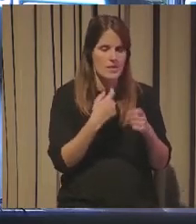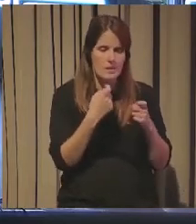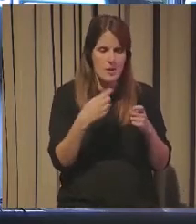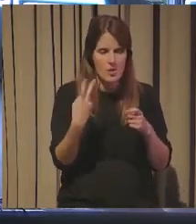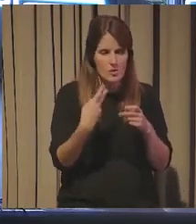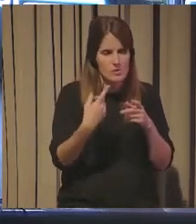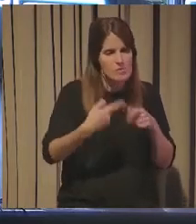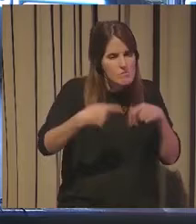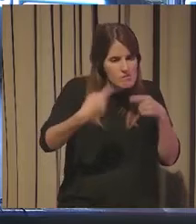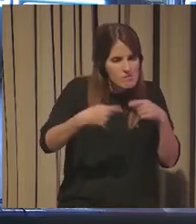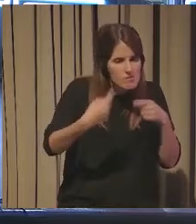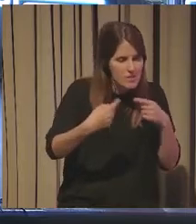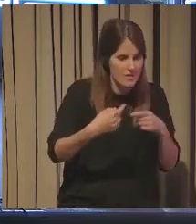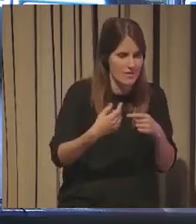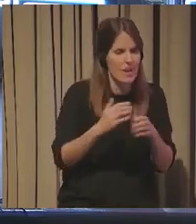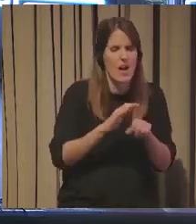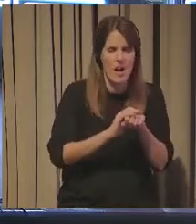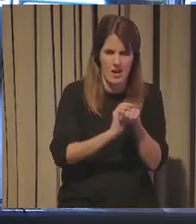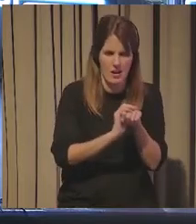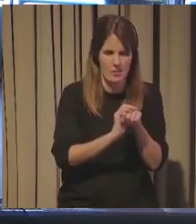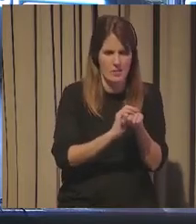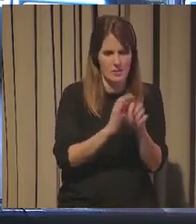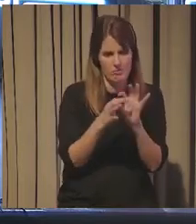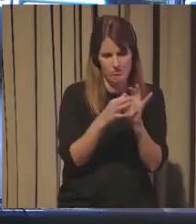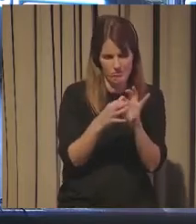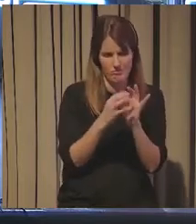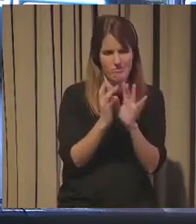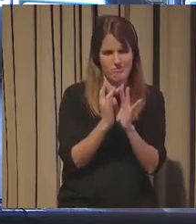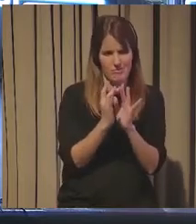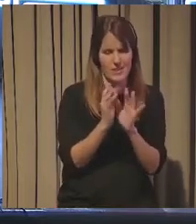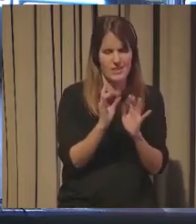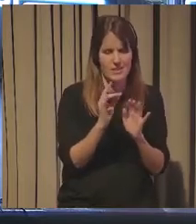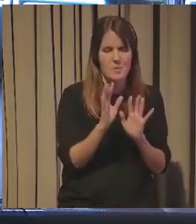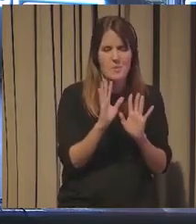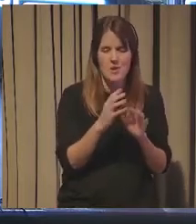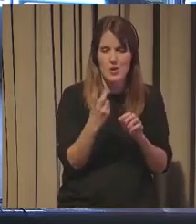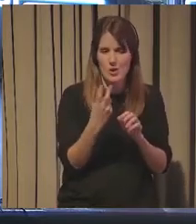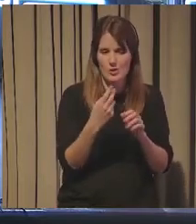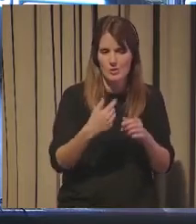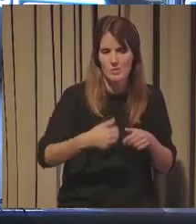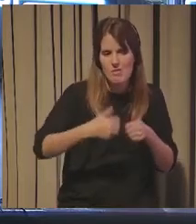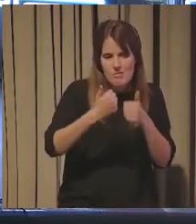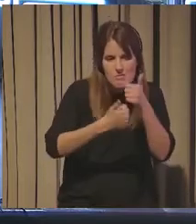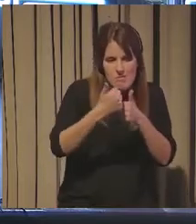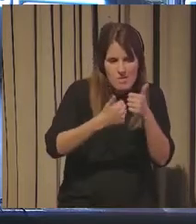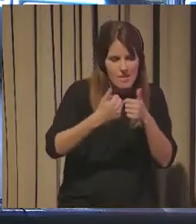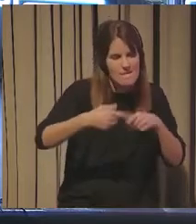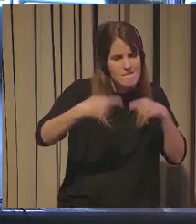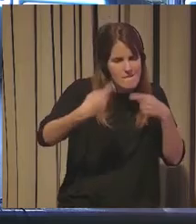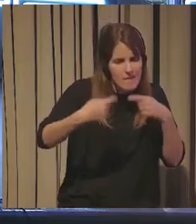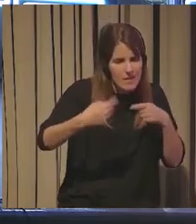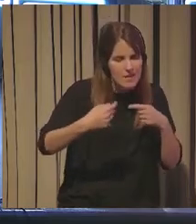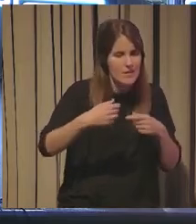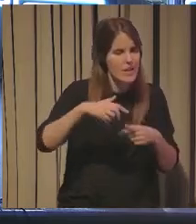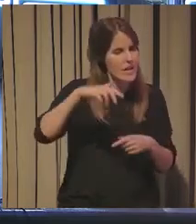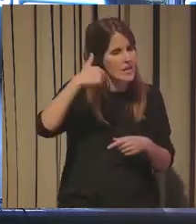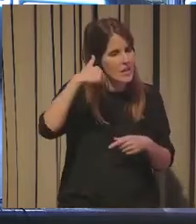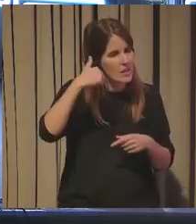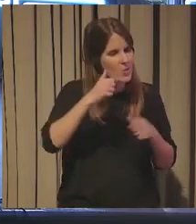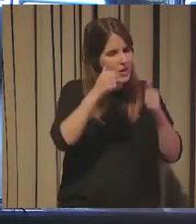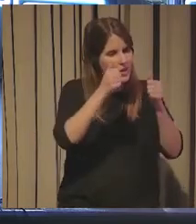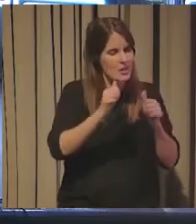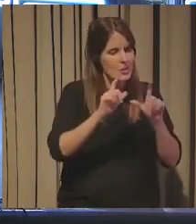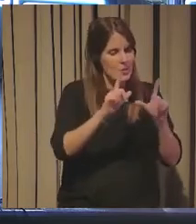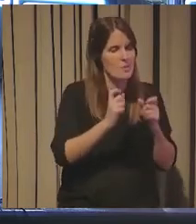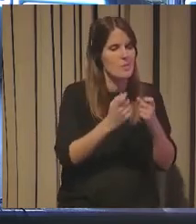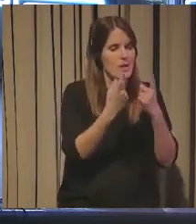peleamos, somos muy buenos amigos. ¿Quién tuvo la primera licenciatura. Bueno,